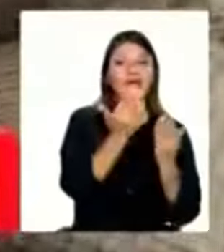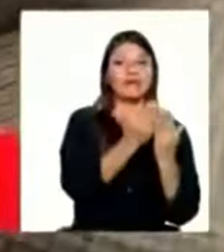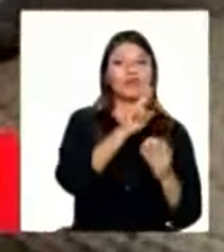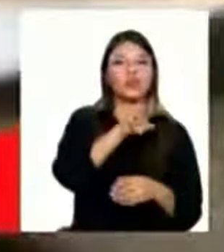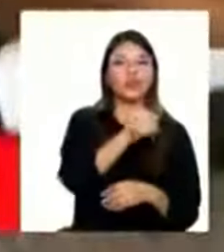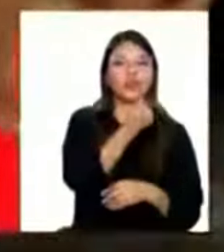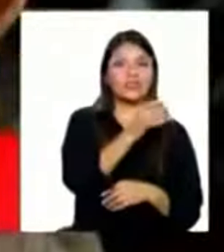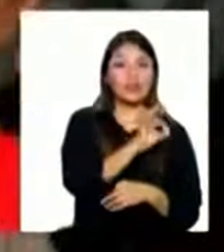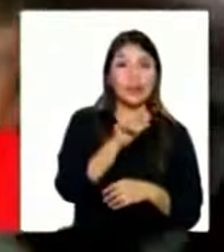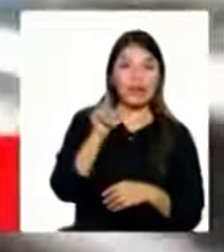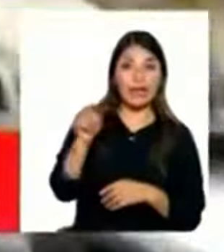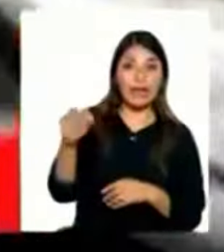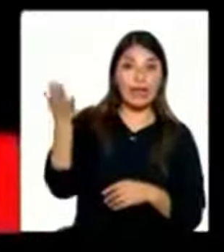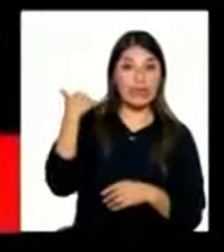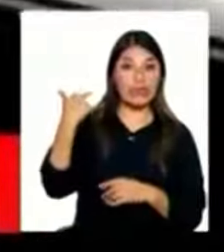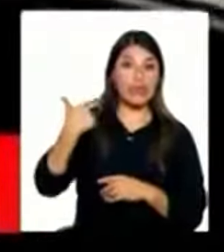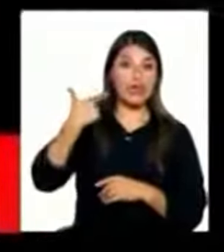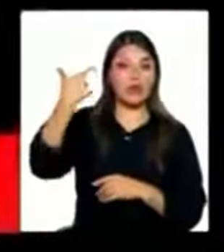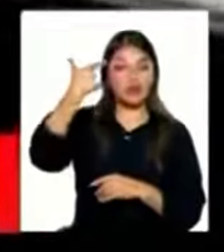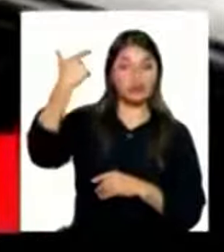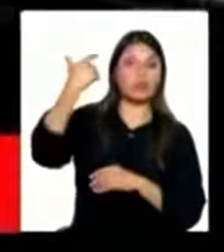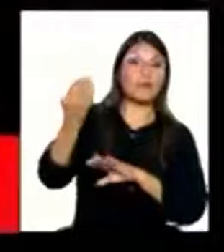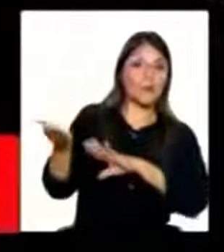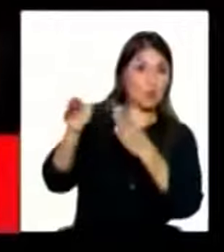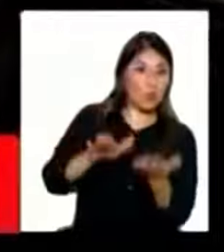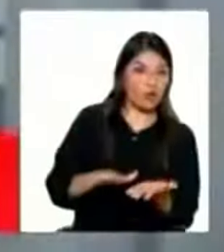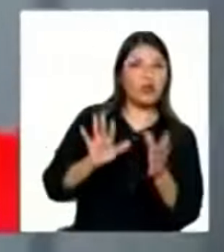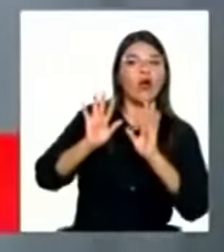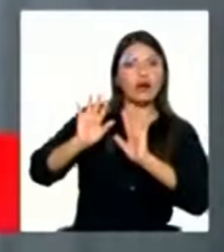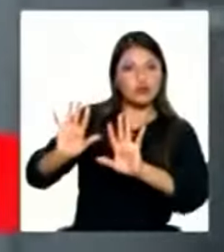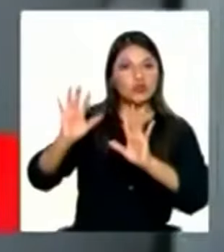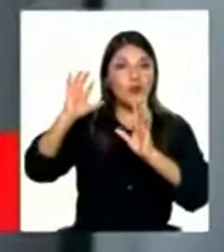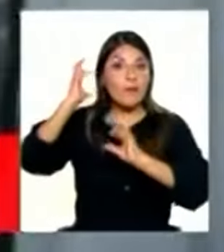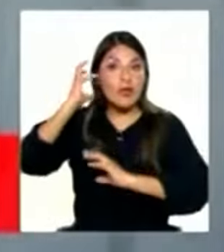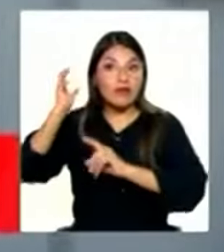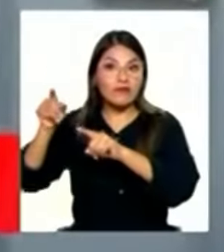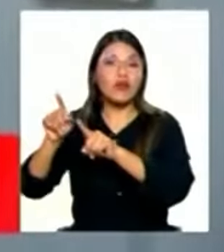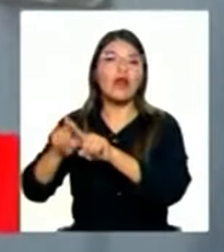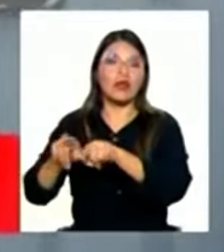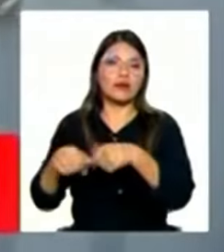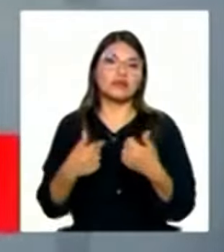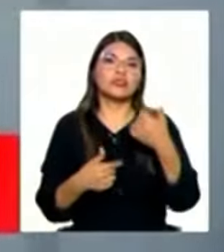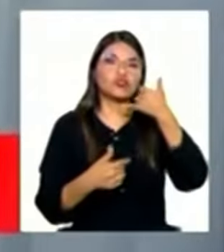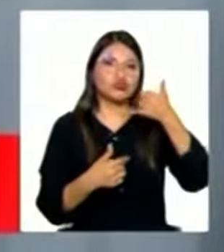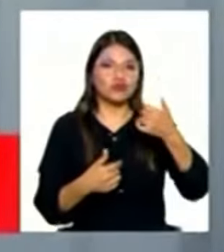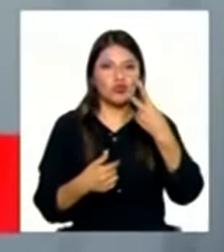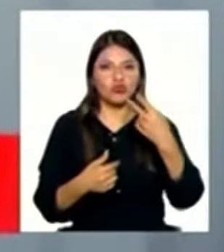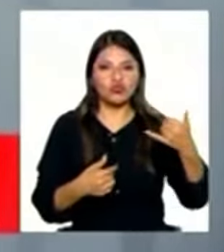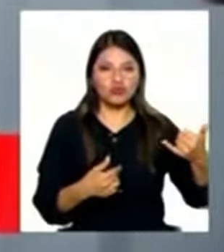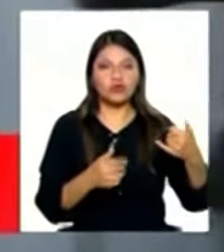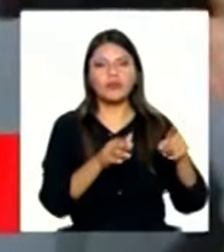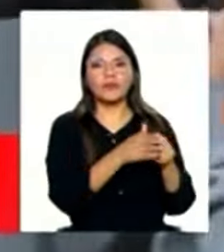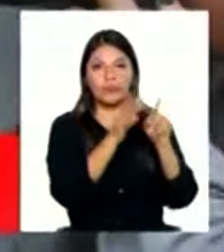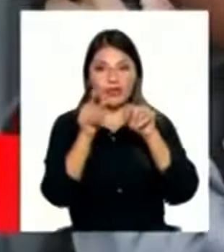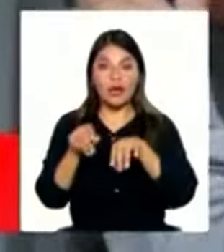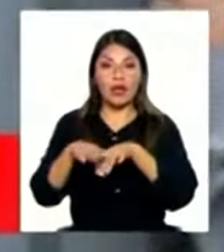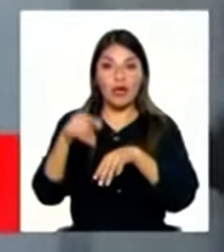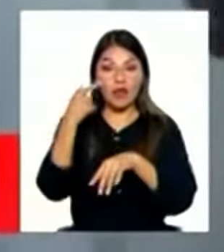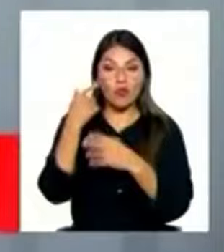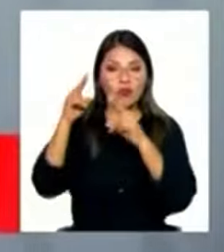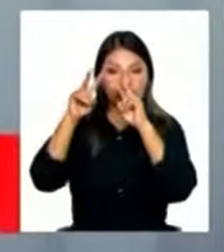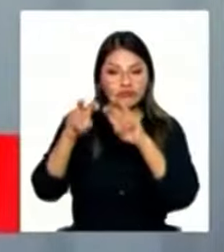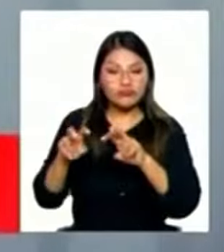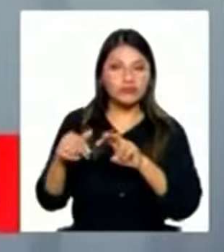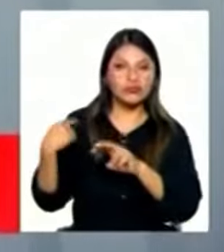2019, cuando García Pérez se quitó la vida en su casa en Miraflores. La diligencia fue autorizada por el 6º Juzgado de